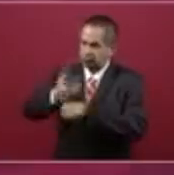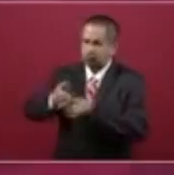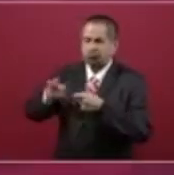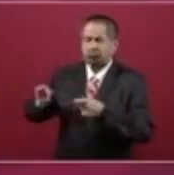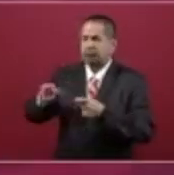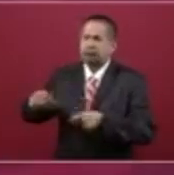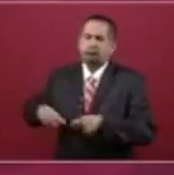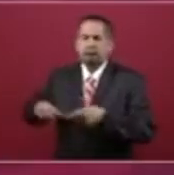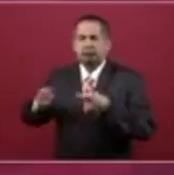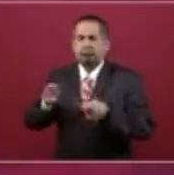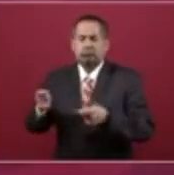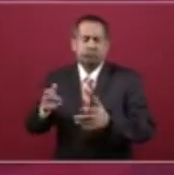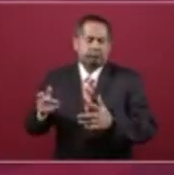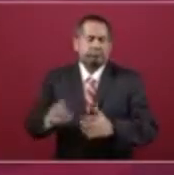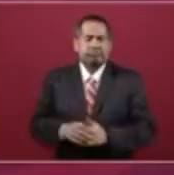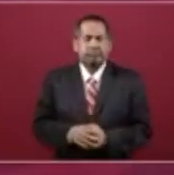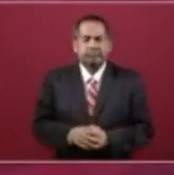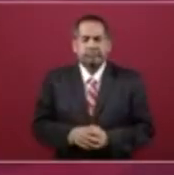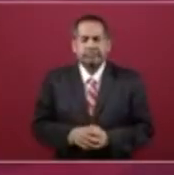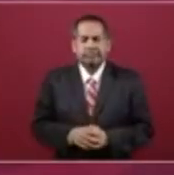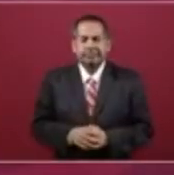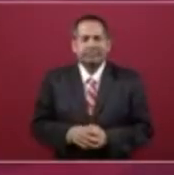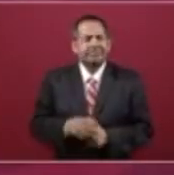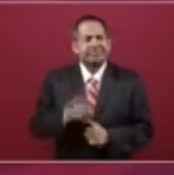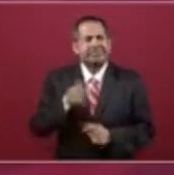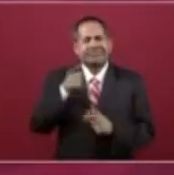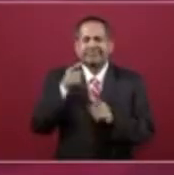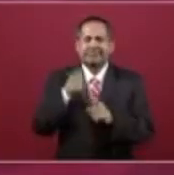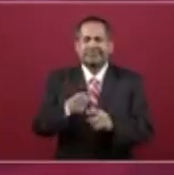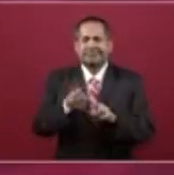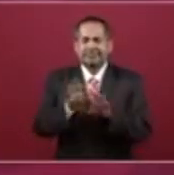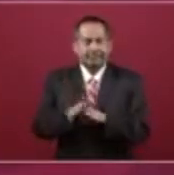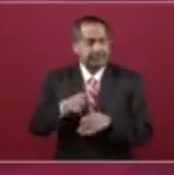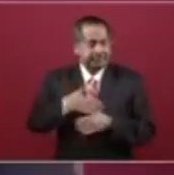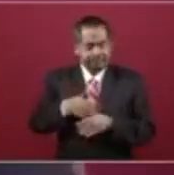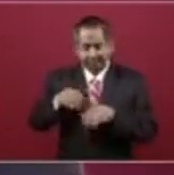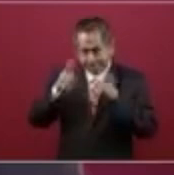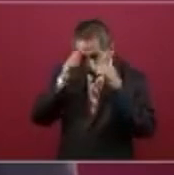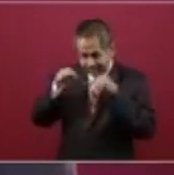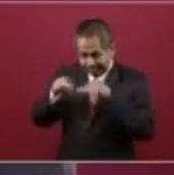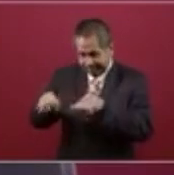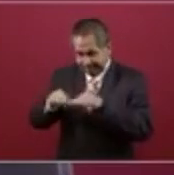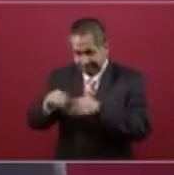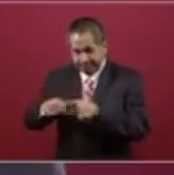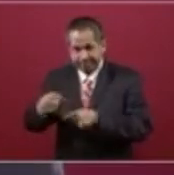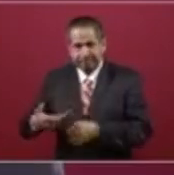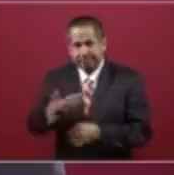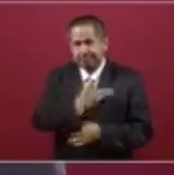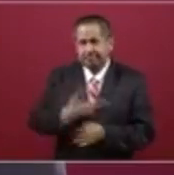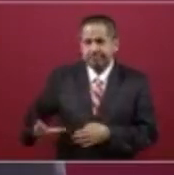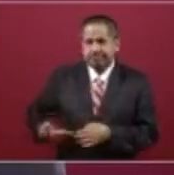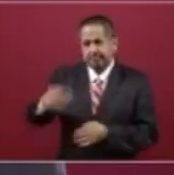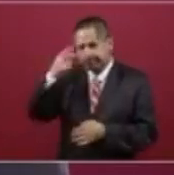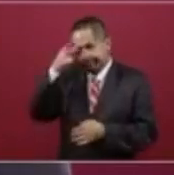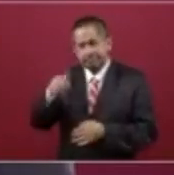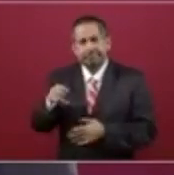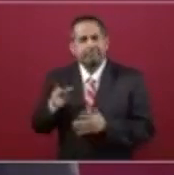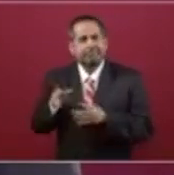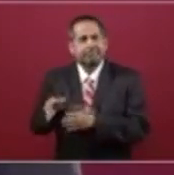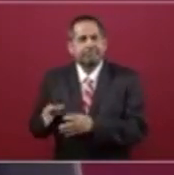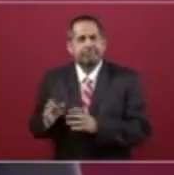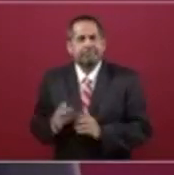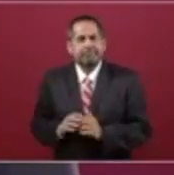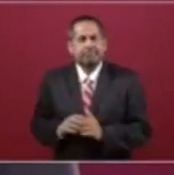pública. En lo que tiene que ver con mi trabajo como presidente de la República,